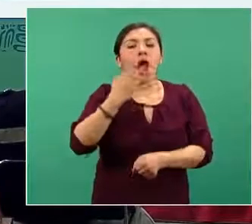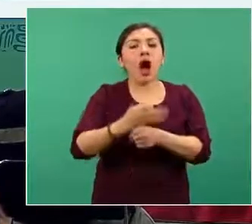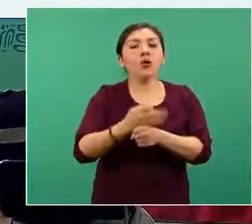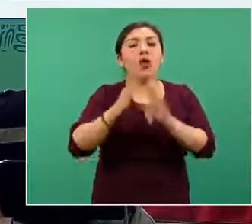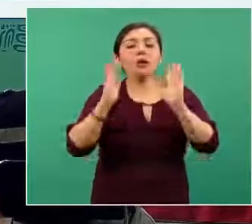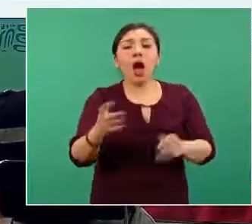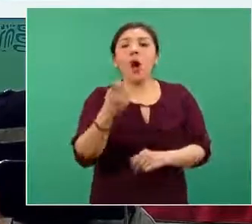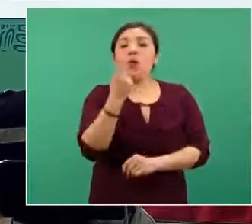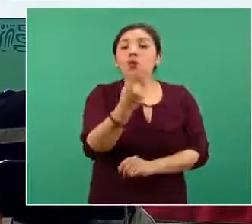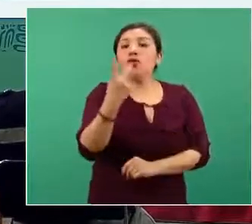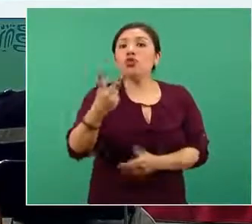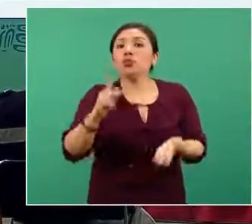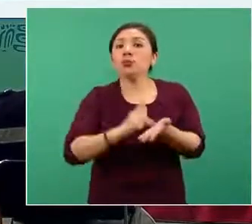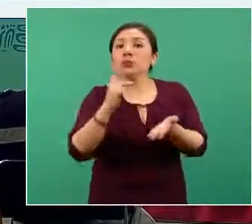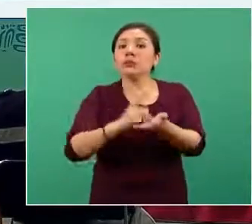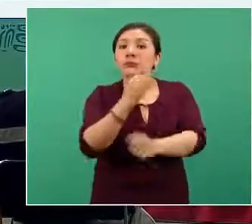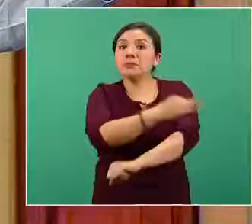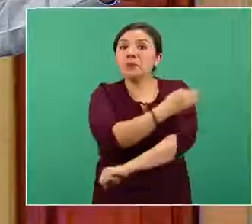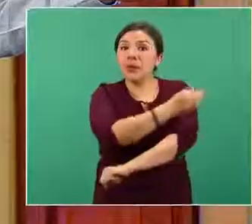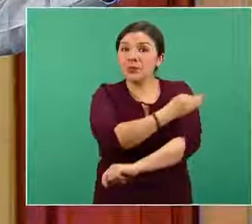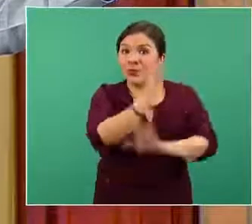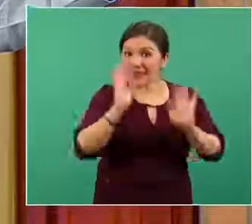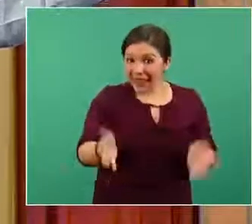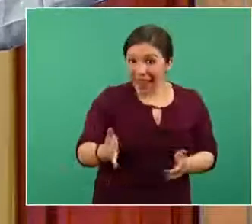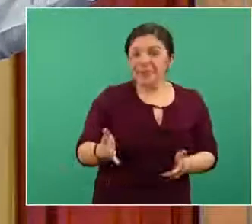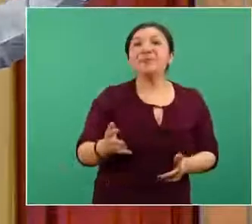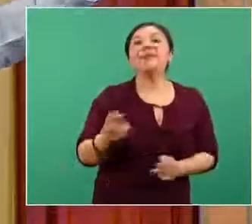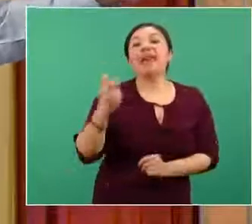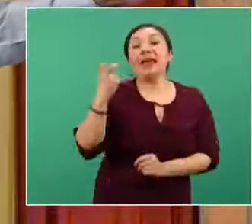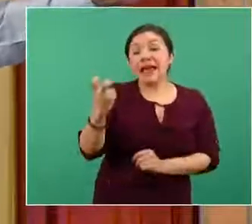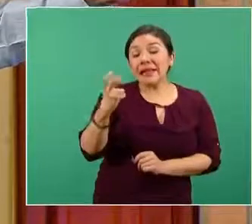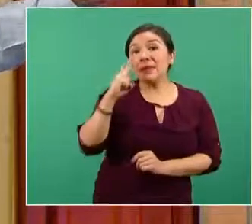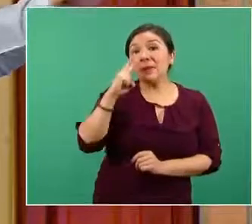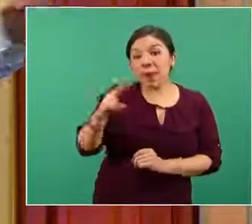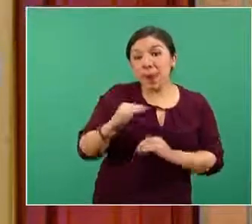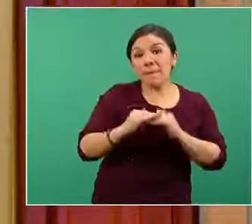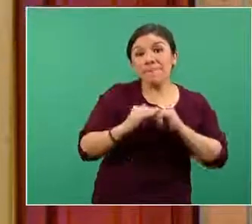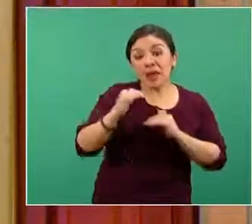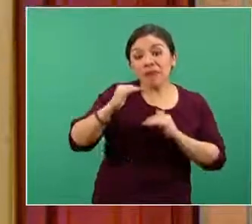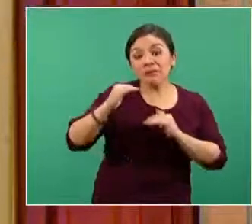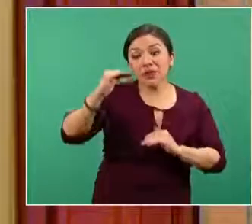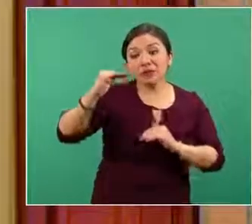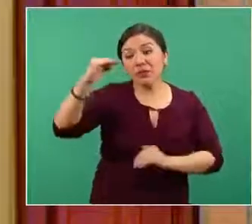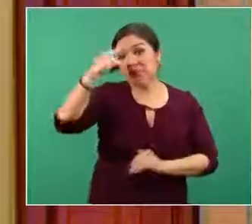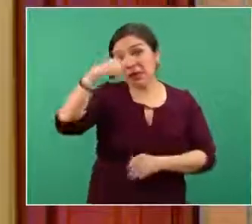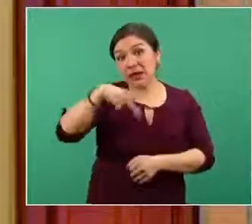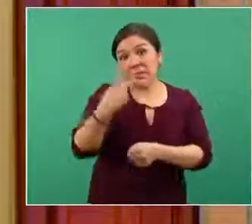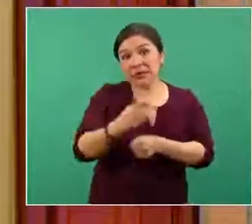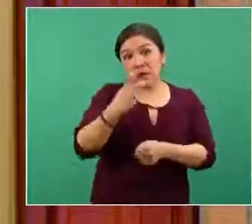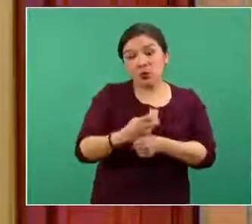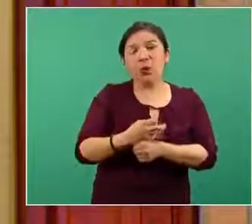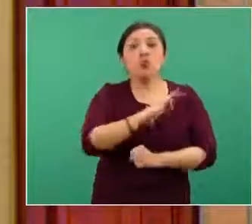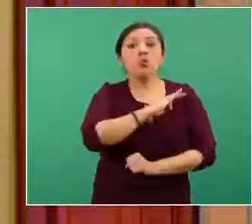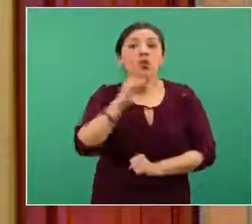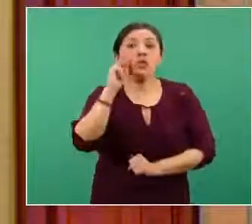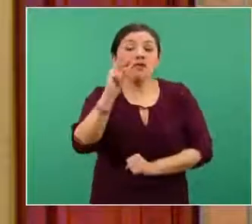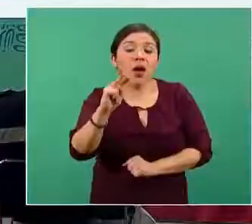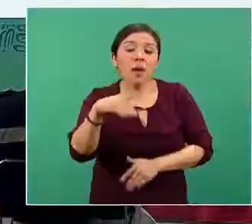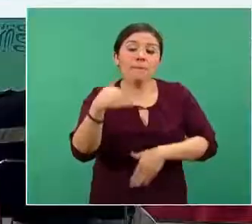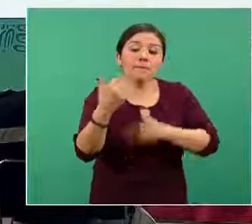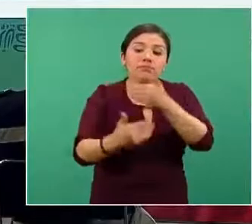segunda dosis, pero este incremento en la cobertura de segundas dosis lo veremos más bien reflejados